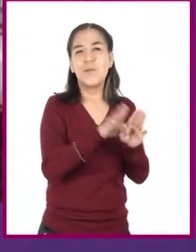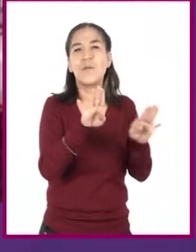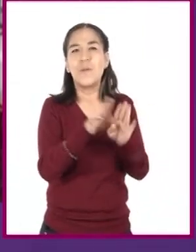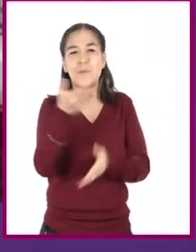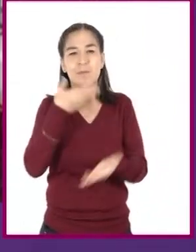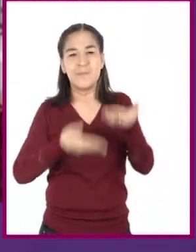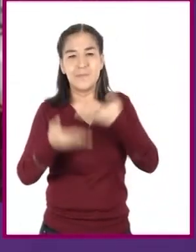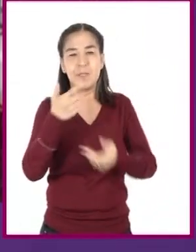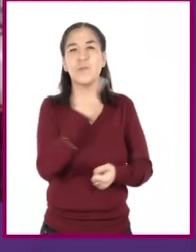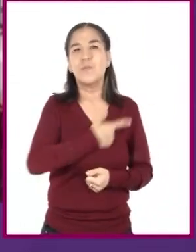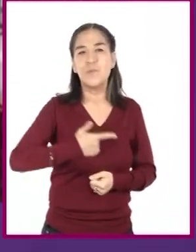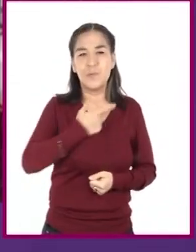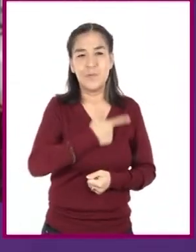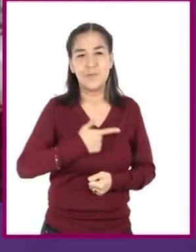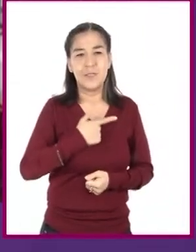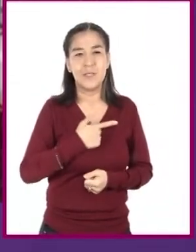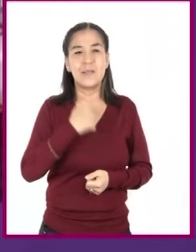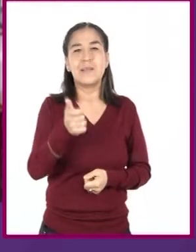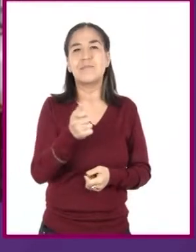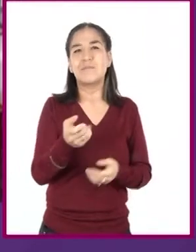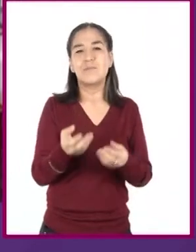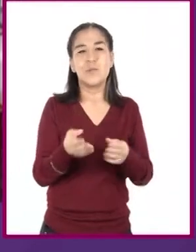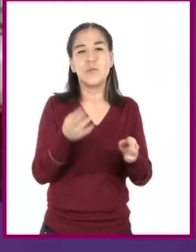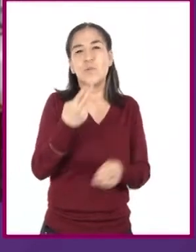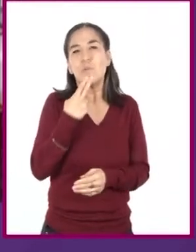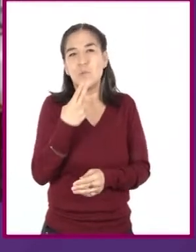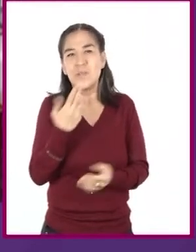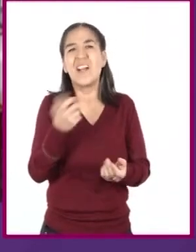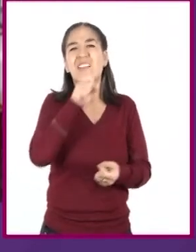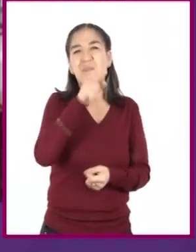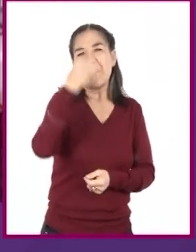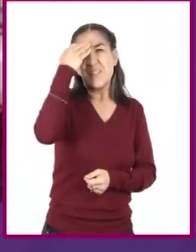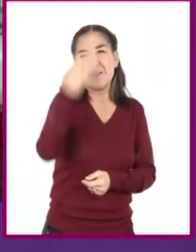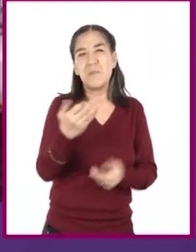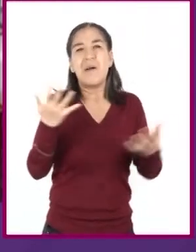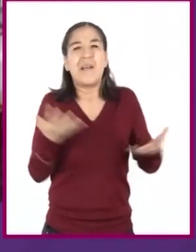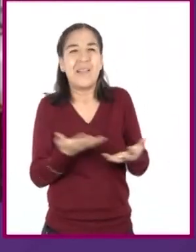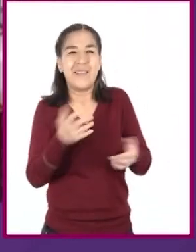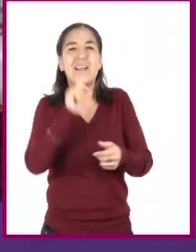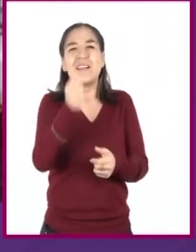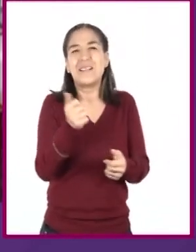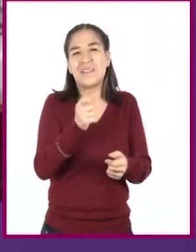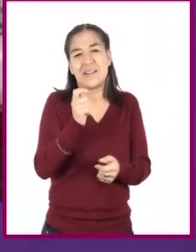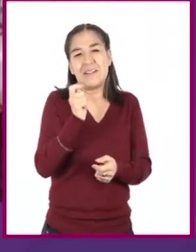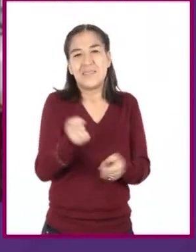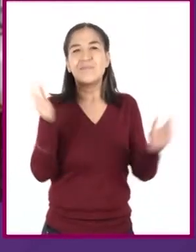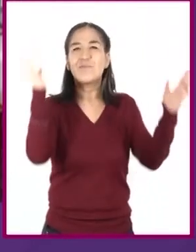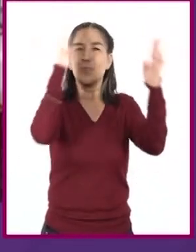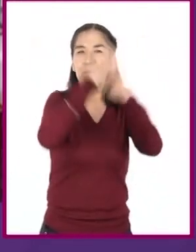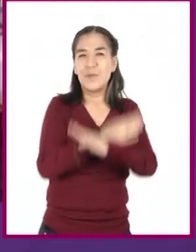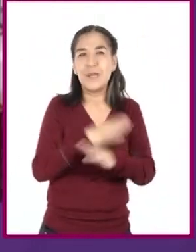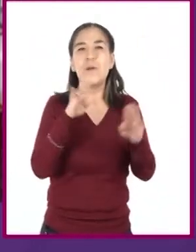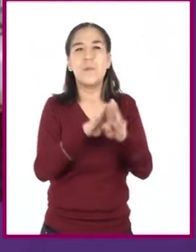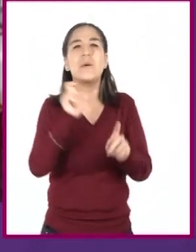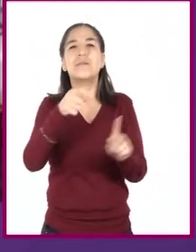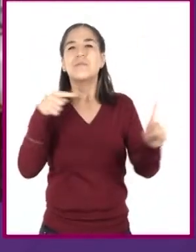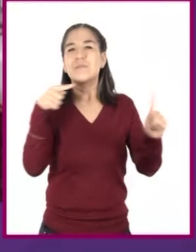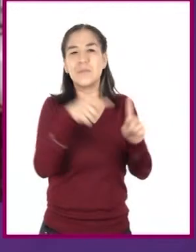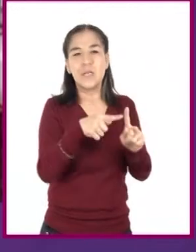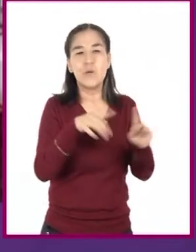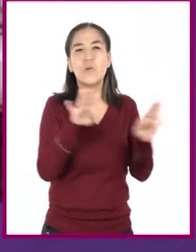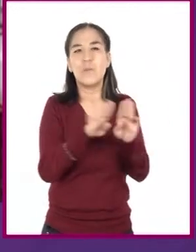compartiendo gustos, consumos y tiempos de ocio. Todo esto, recordemos, anclado en